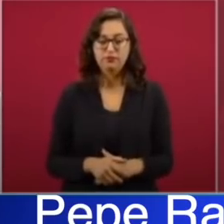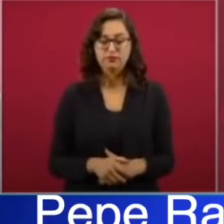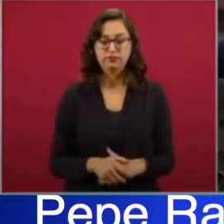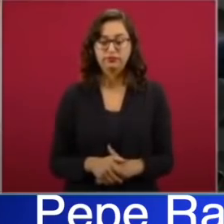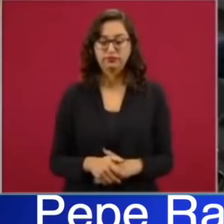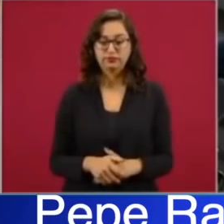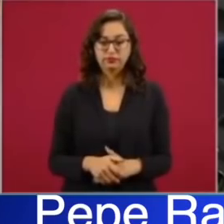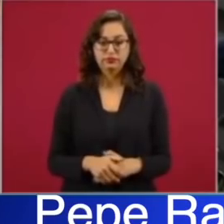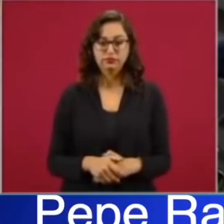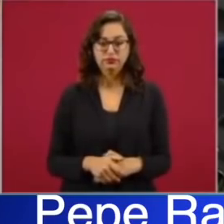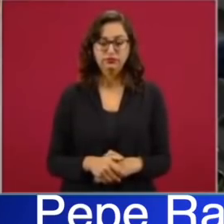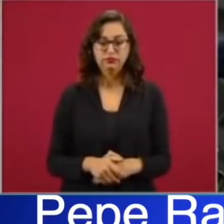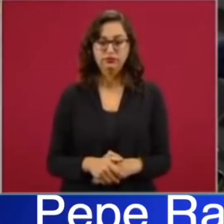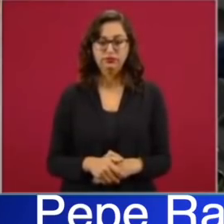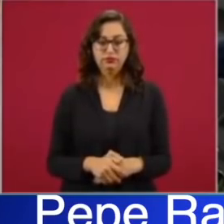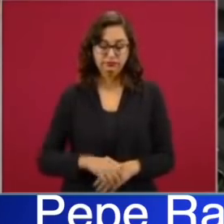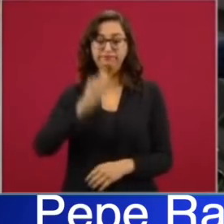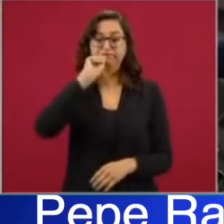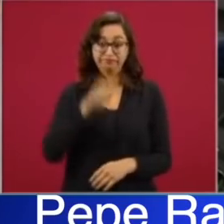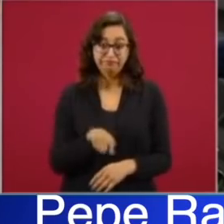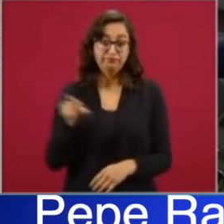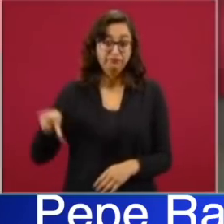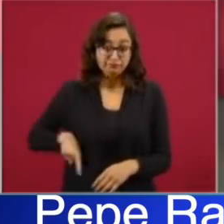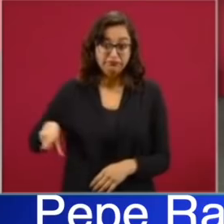más, hasta el gobierno